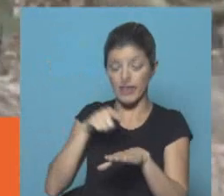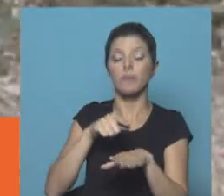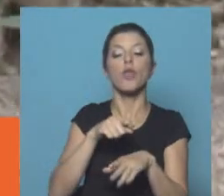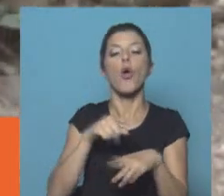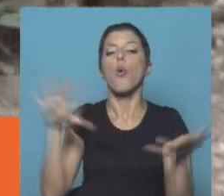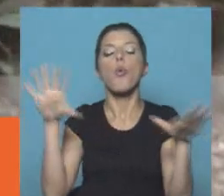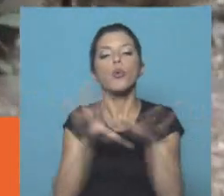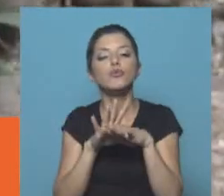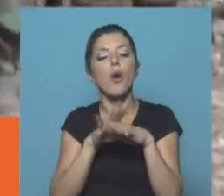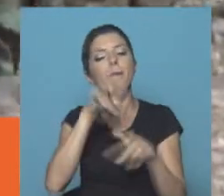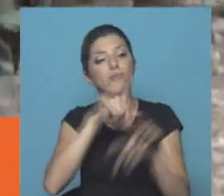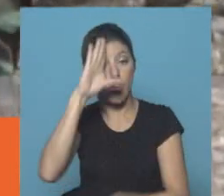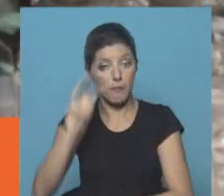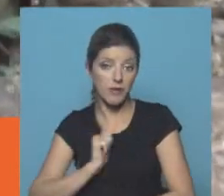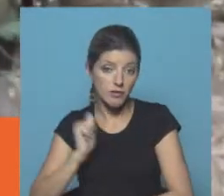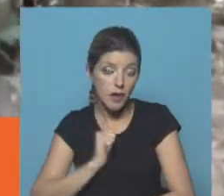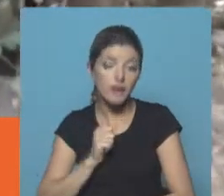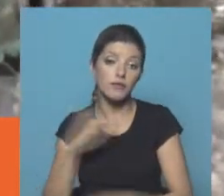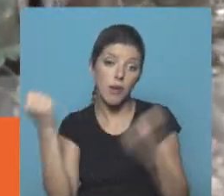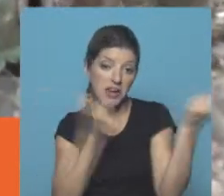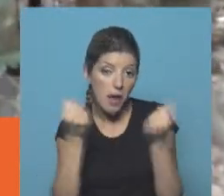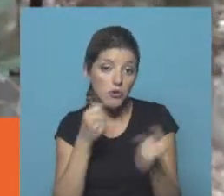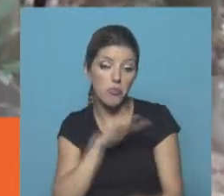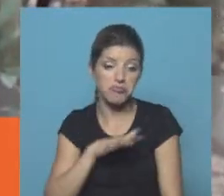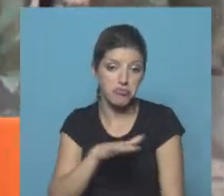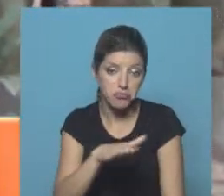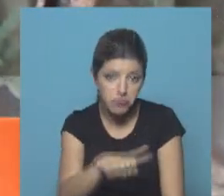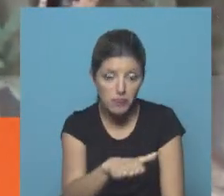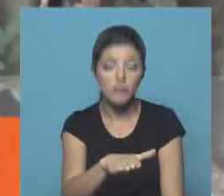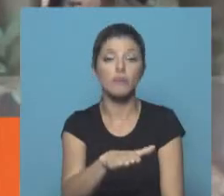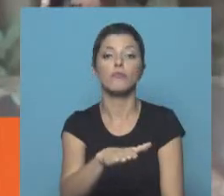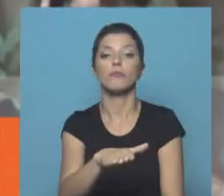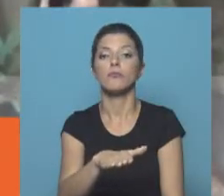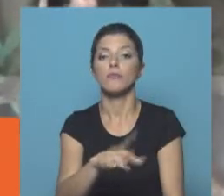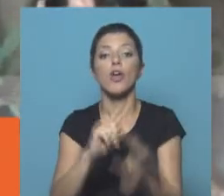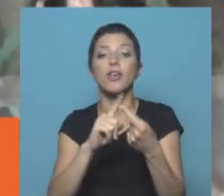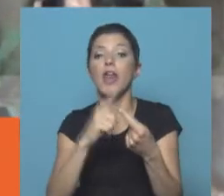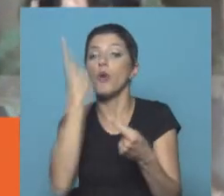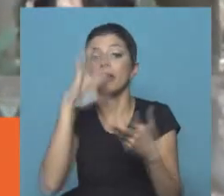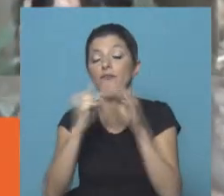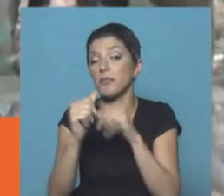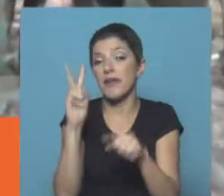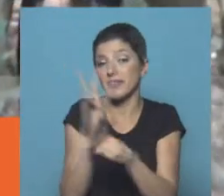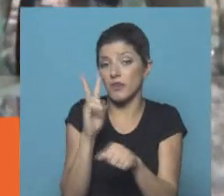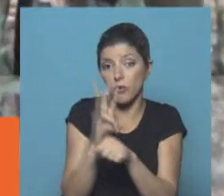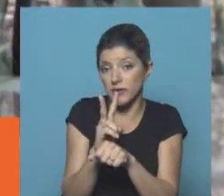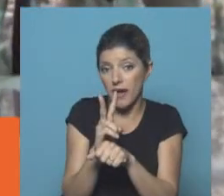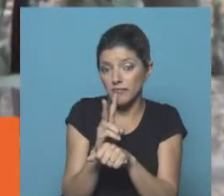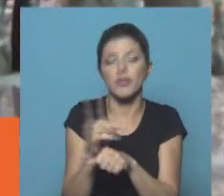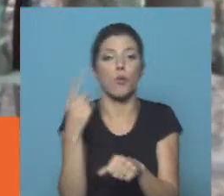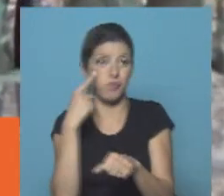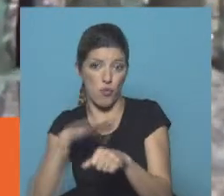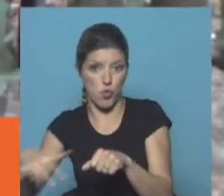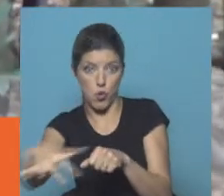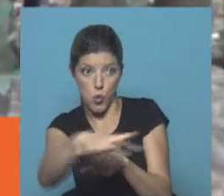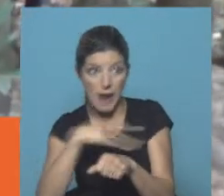militares estaban siendo transportados en un camión que no tenía ninguna otra forma de seguridad, que estaba en lo que se denomina una zona